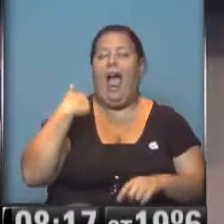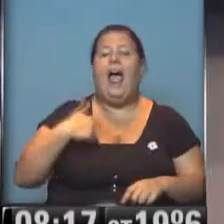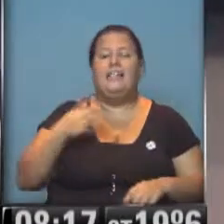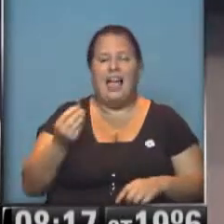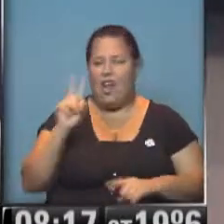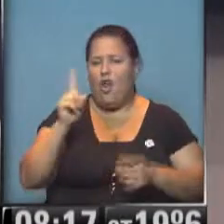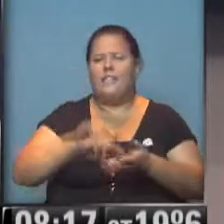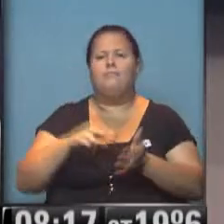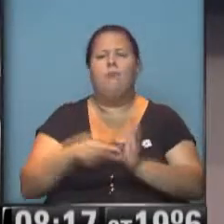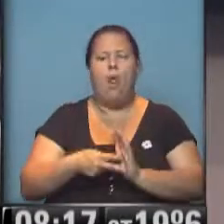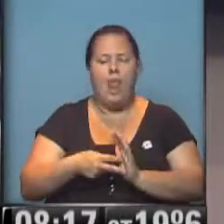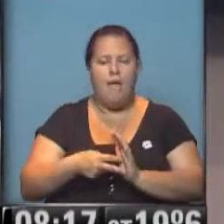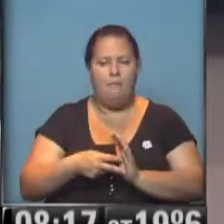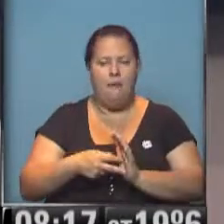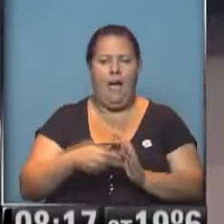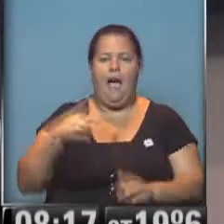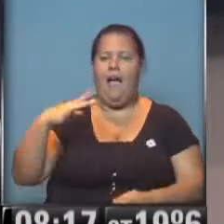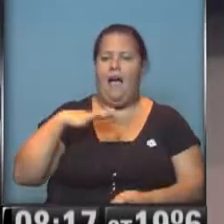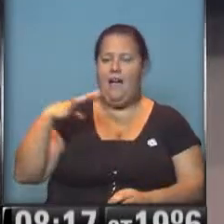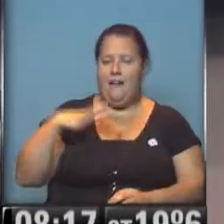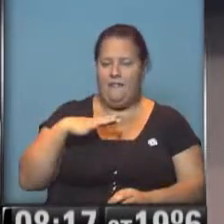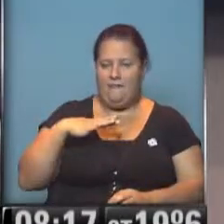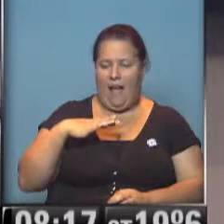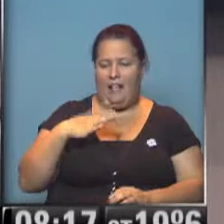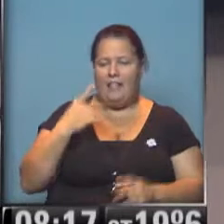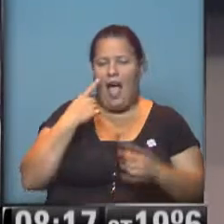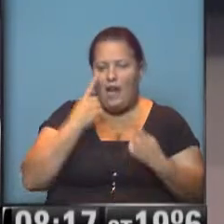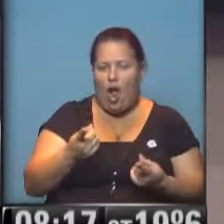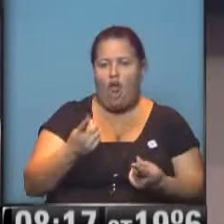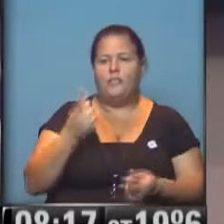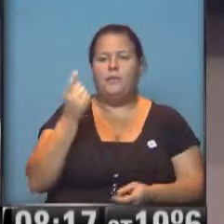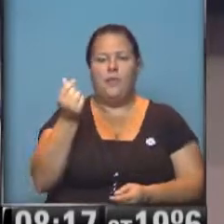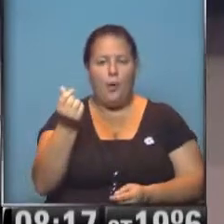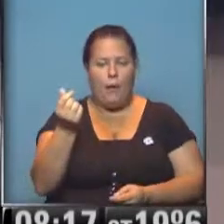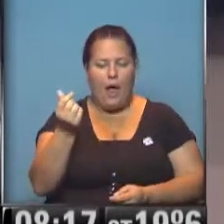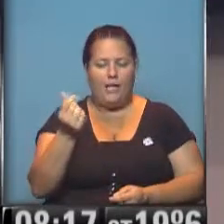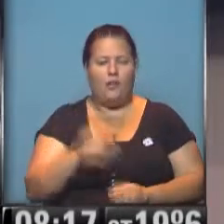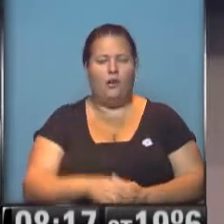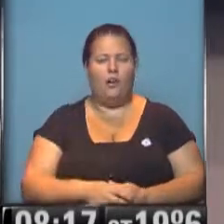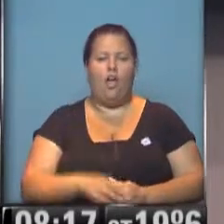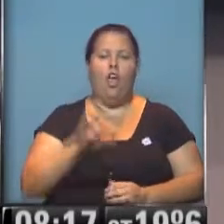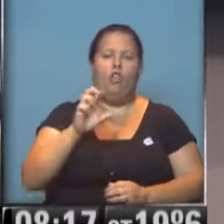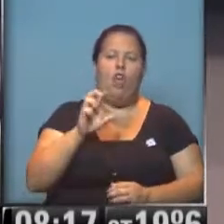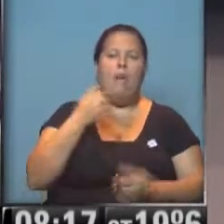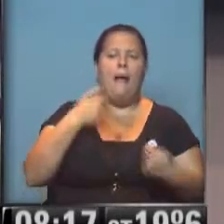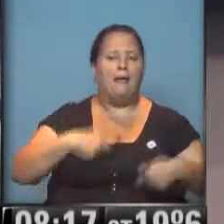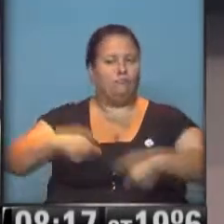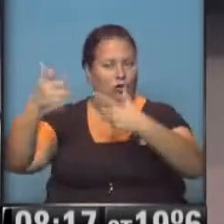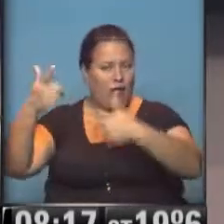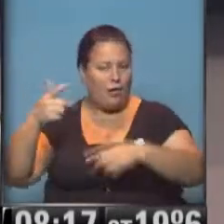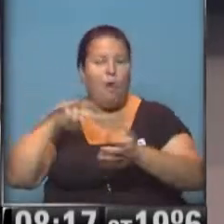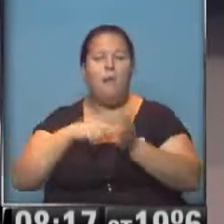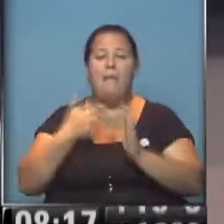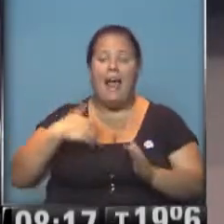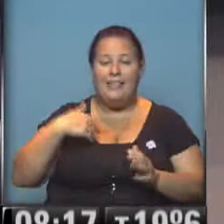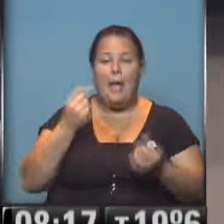no es un problema de falta de reconocimiento del valor en dólares a sus exportaciones de problemas argentinas